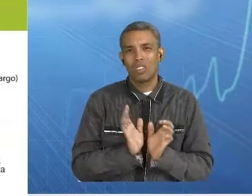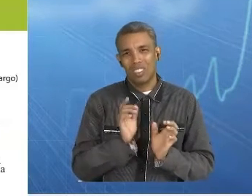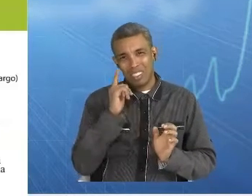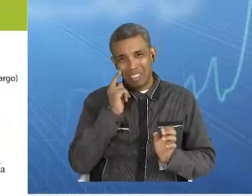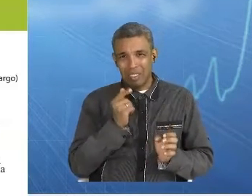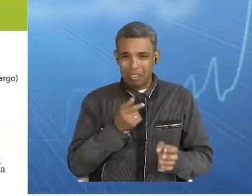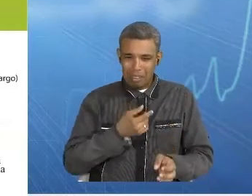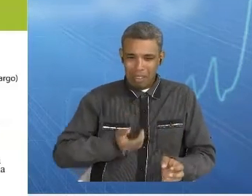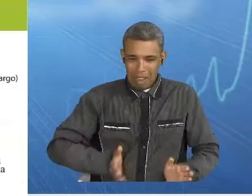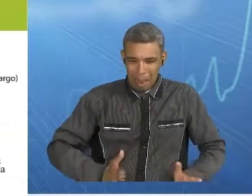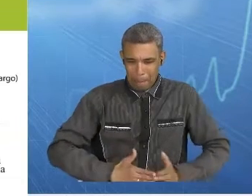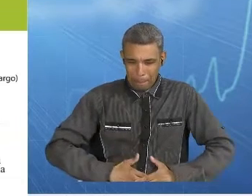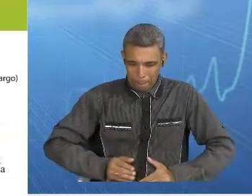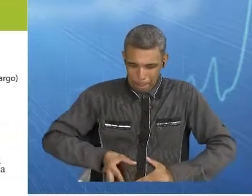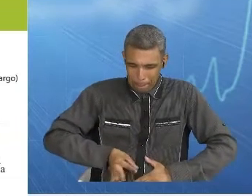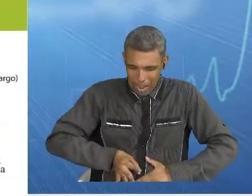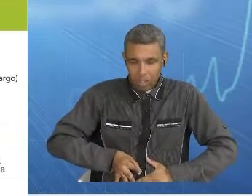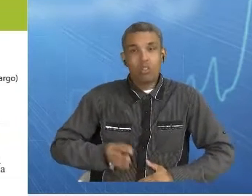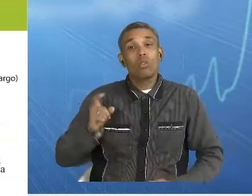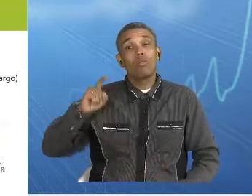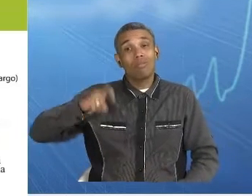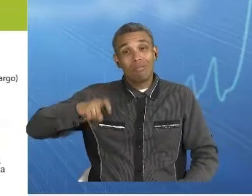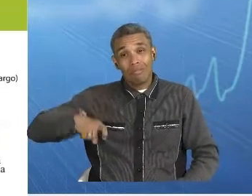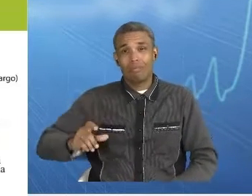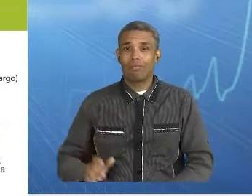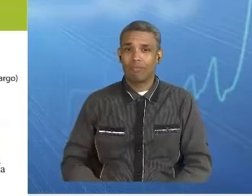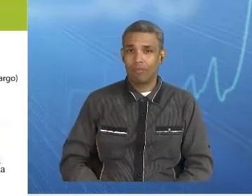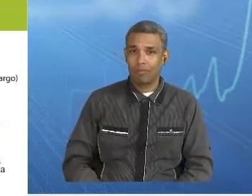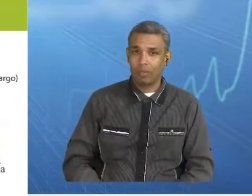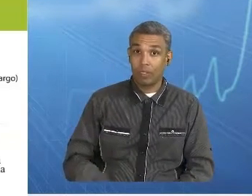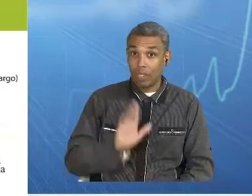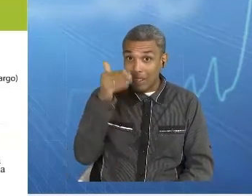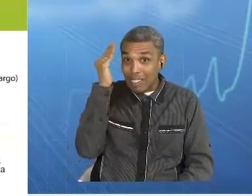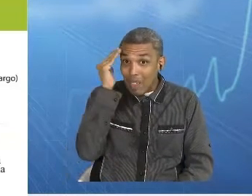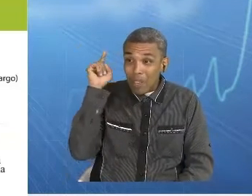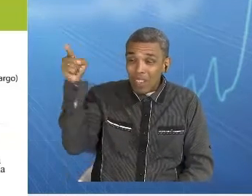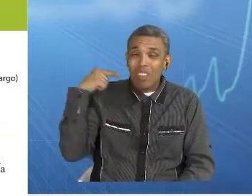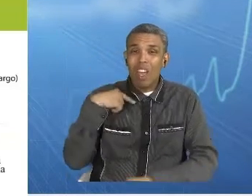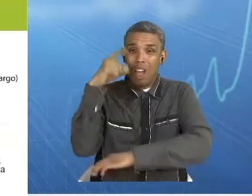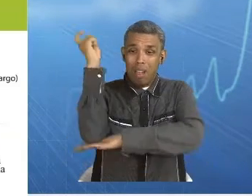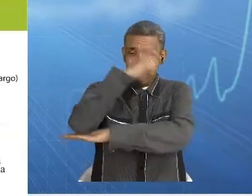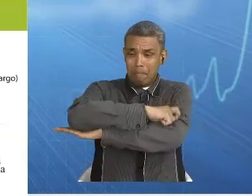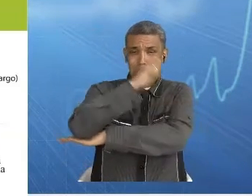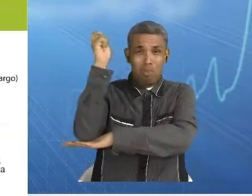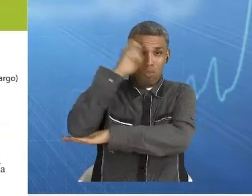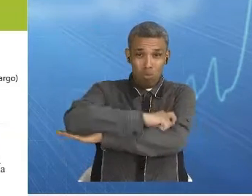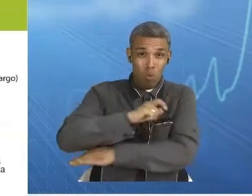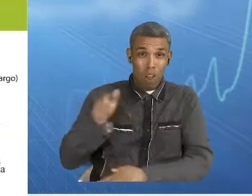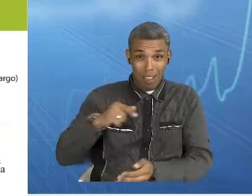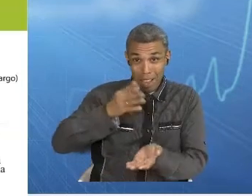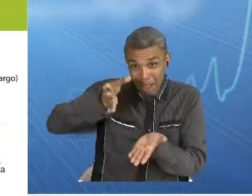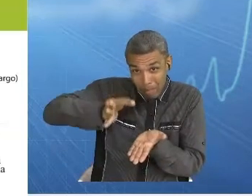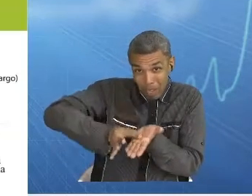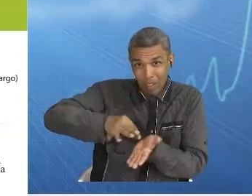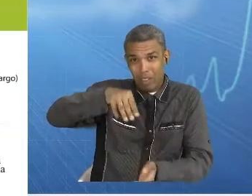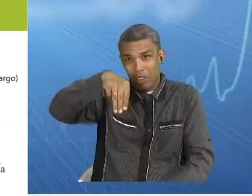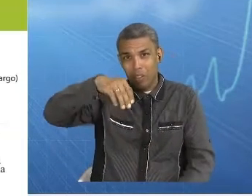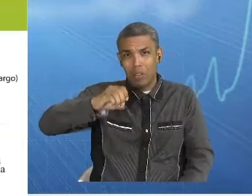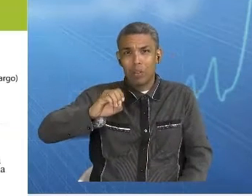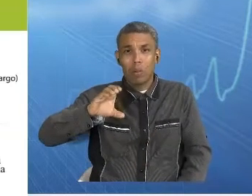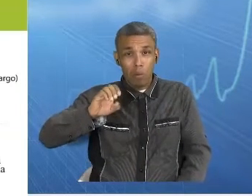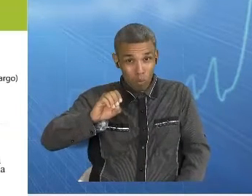para pañal. Recordemos que están en una situación de emergencia, que lo que ocurrió fue un desastre natural y